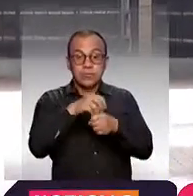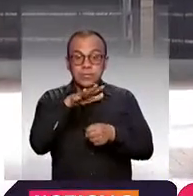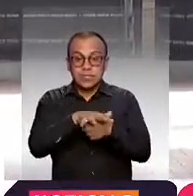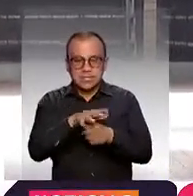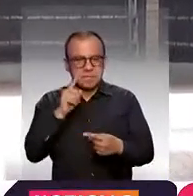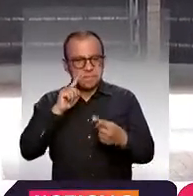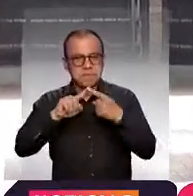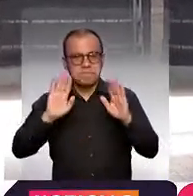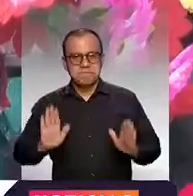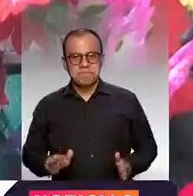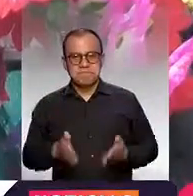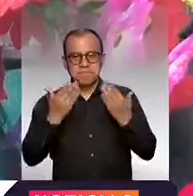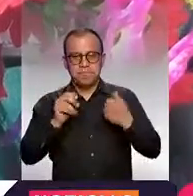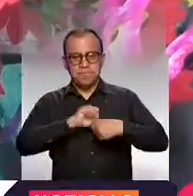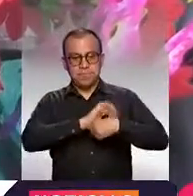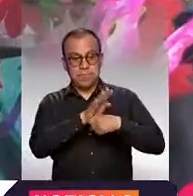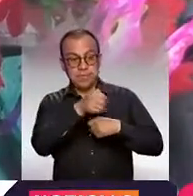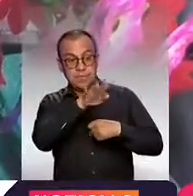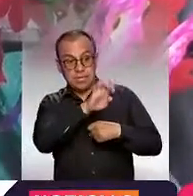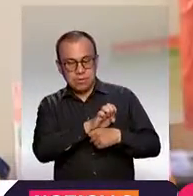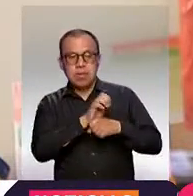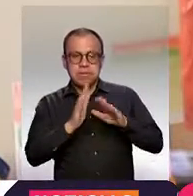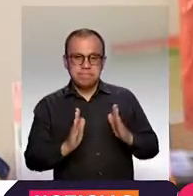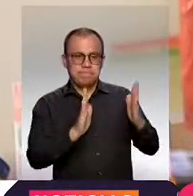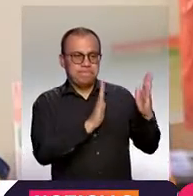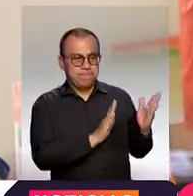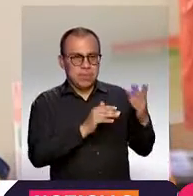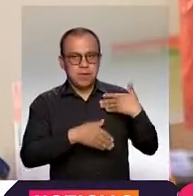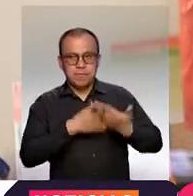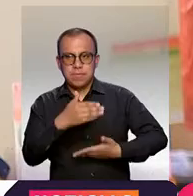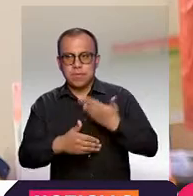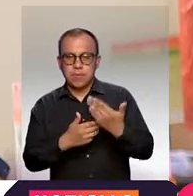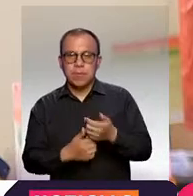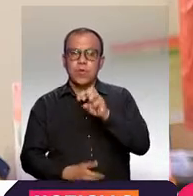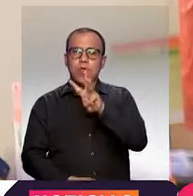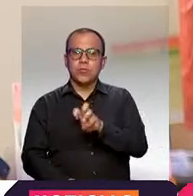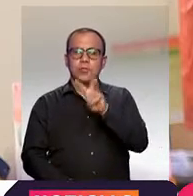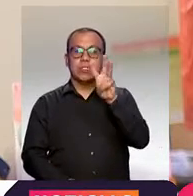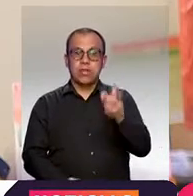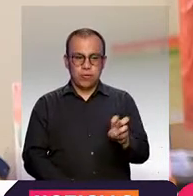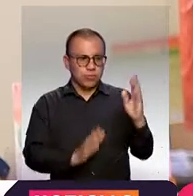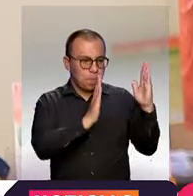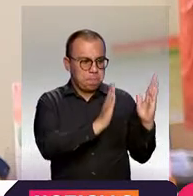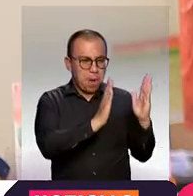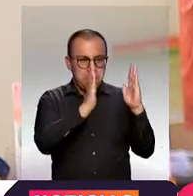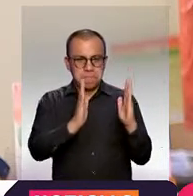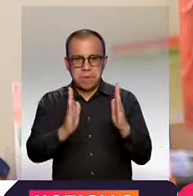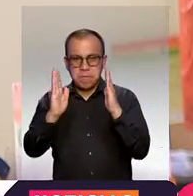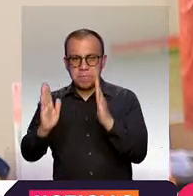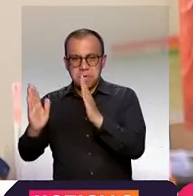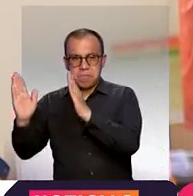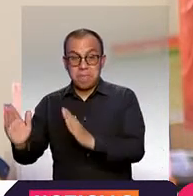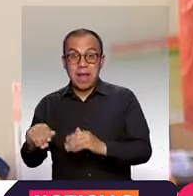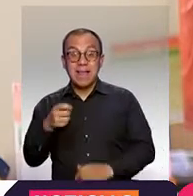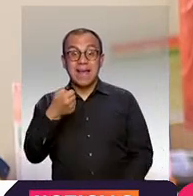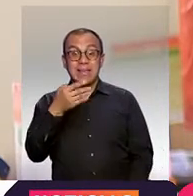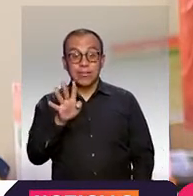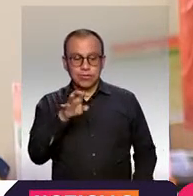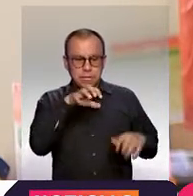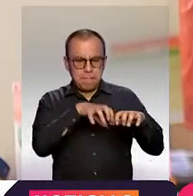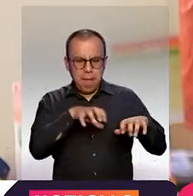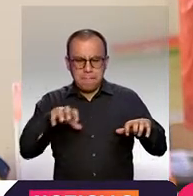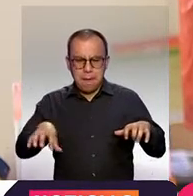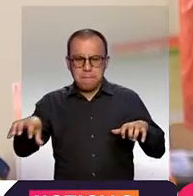para la recuperación por el COVID-19. 88 módulos en 14 puntos